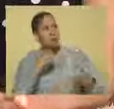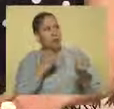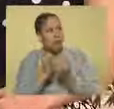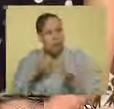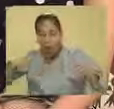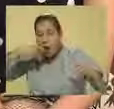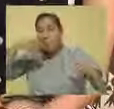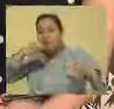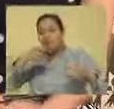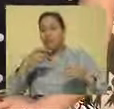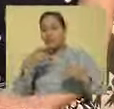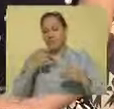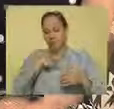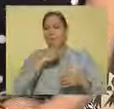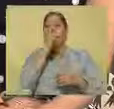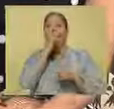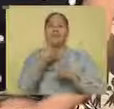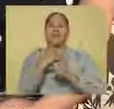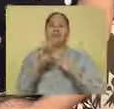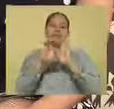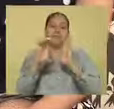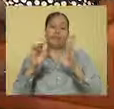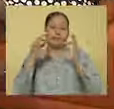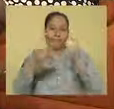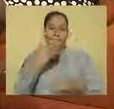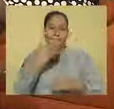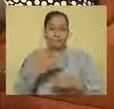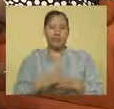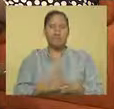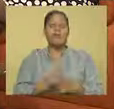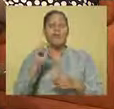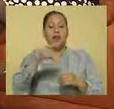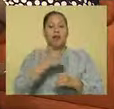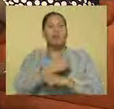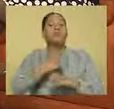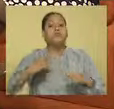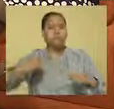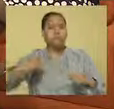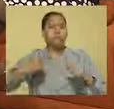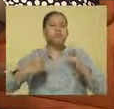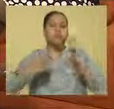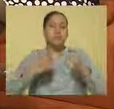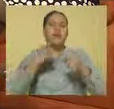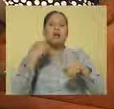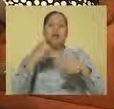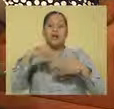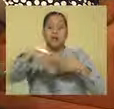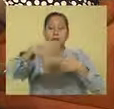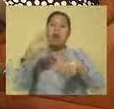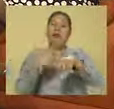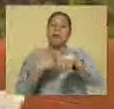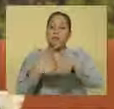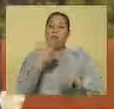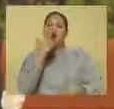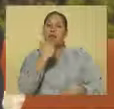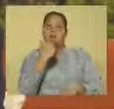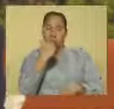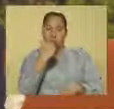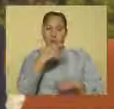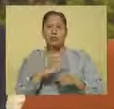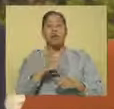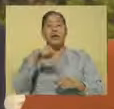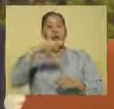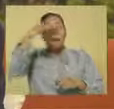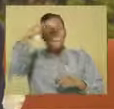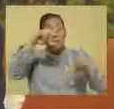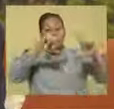Ahora, esto del sobrepeso viene relacionado con la diabetes, que desgraciadamente en